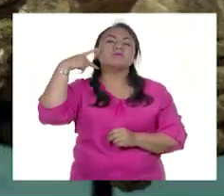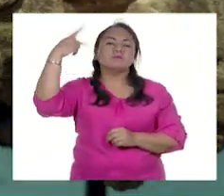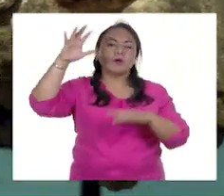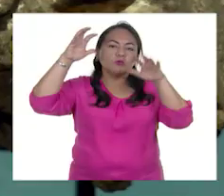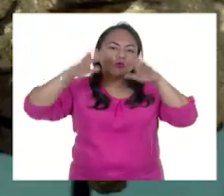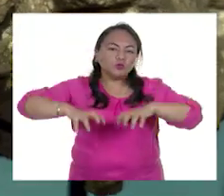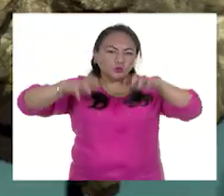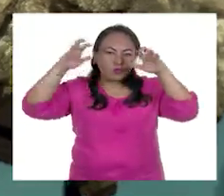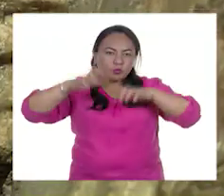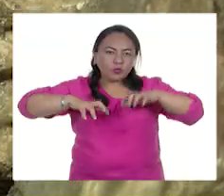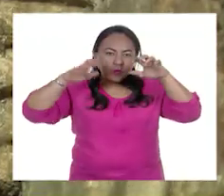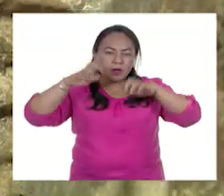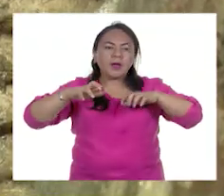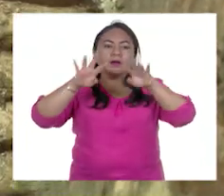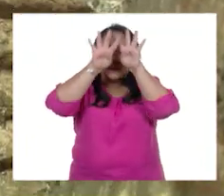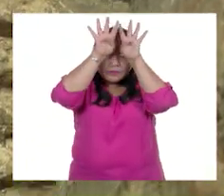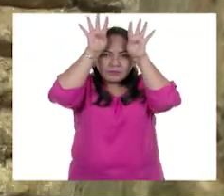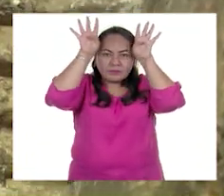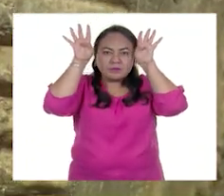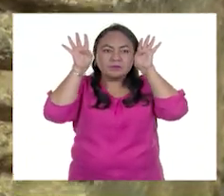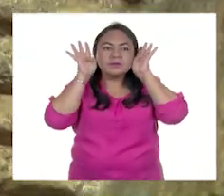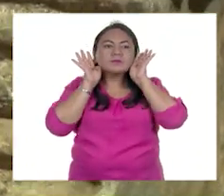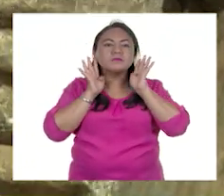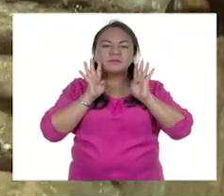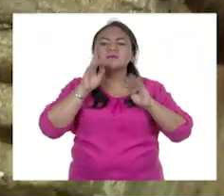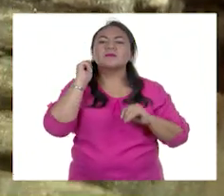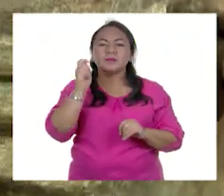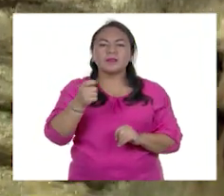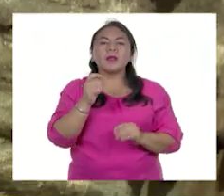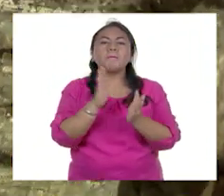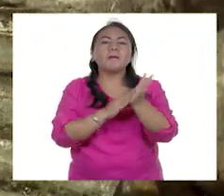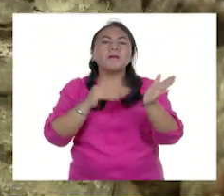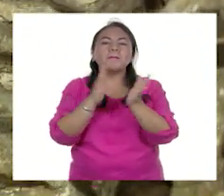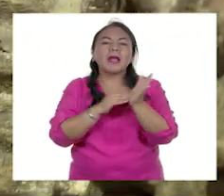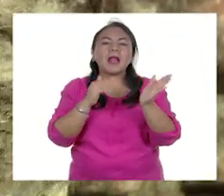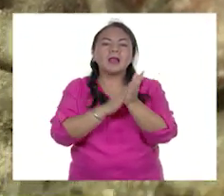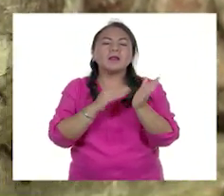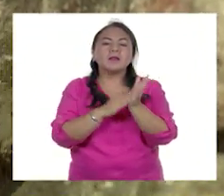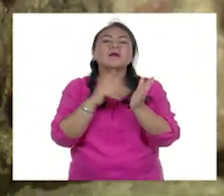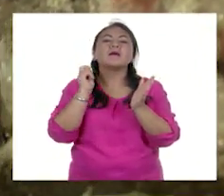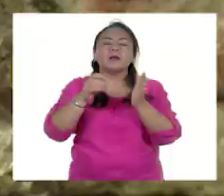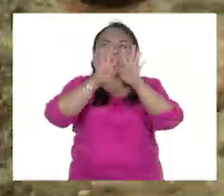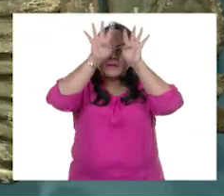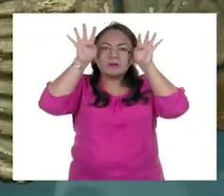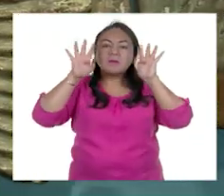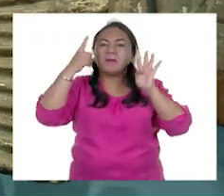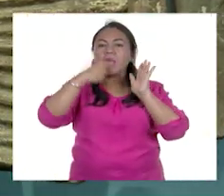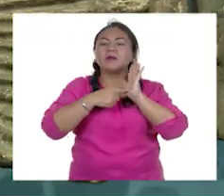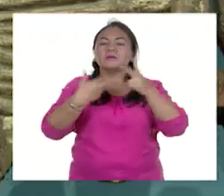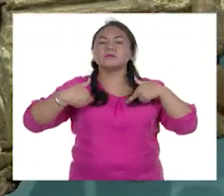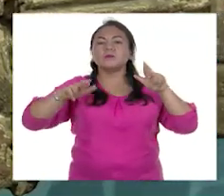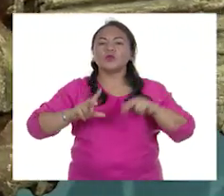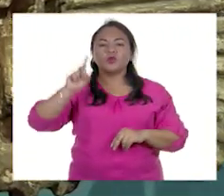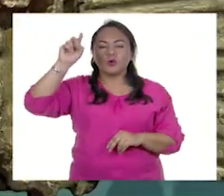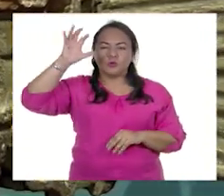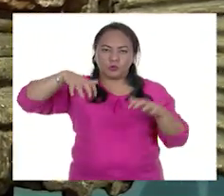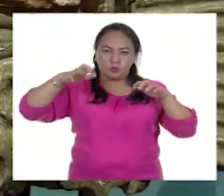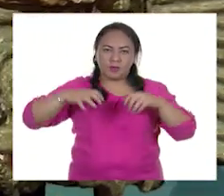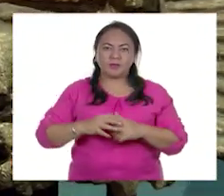tocado, simula un tocado de papel que era como se representaba también al dios de la lluvia.